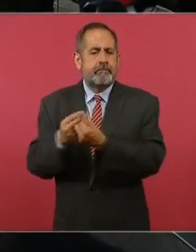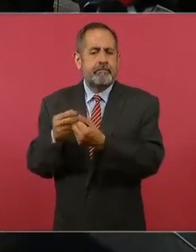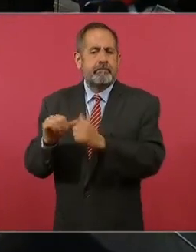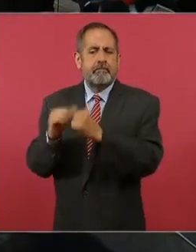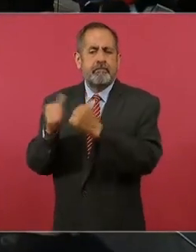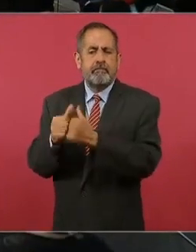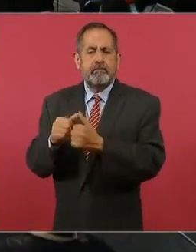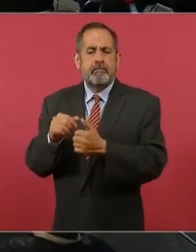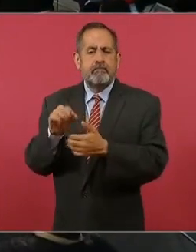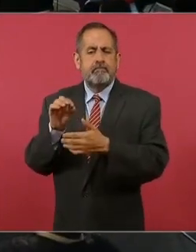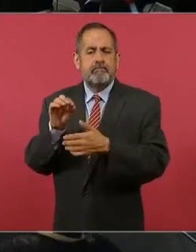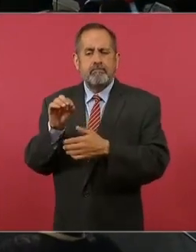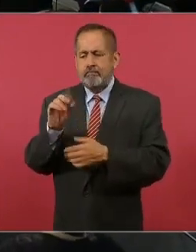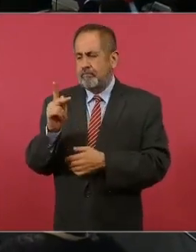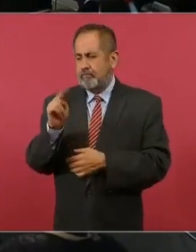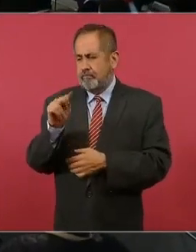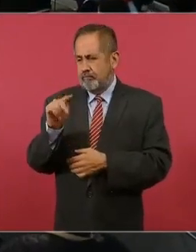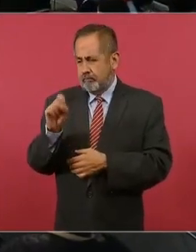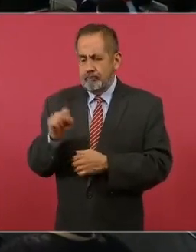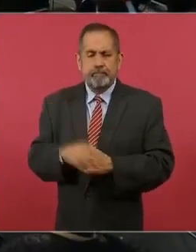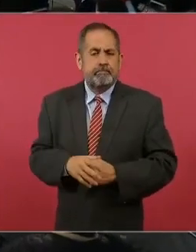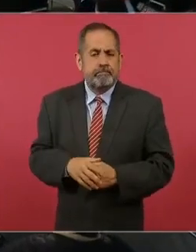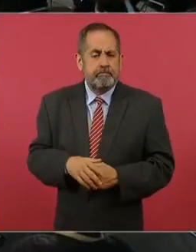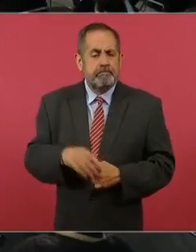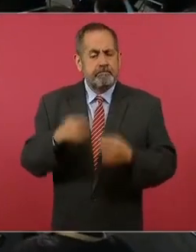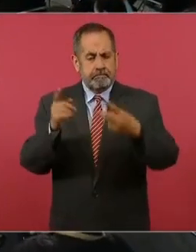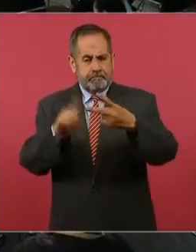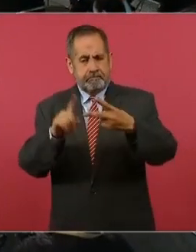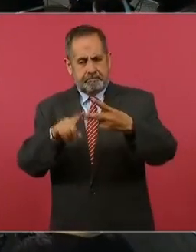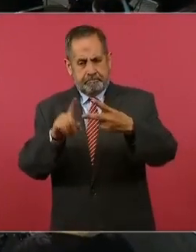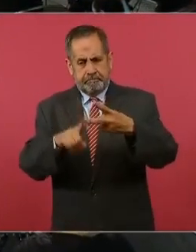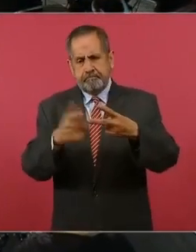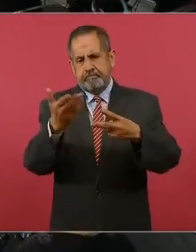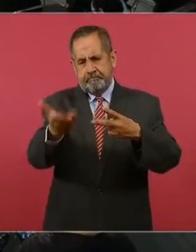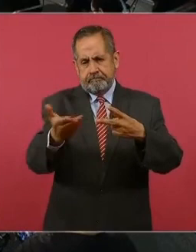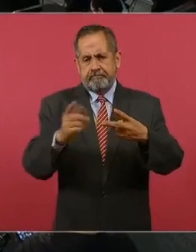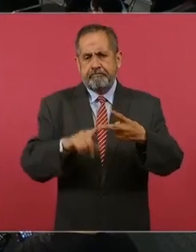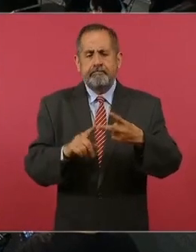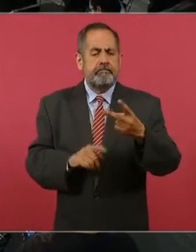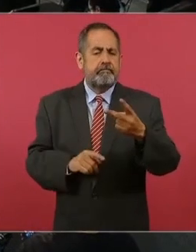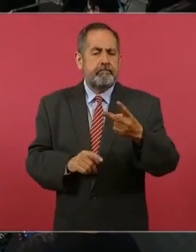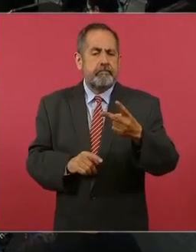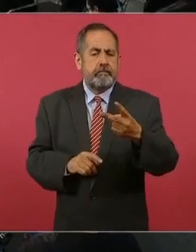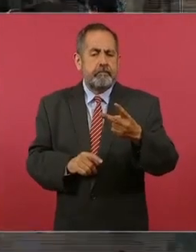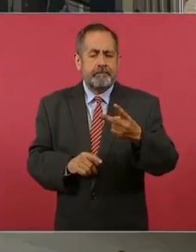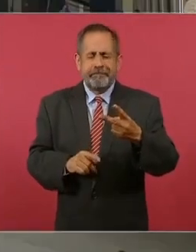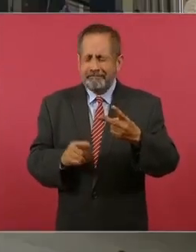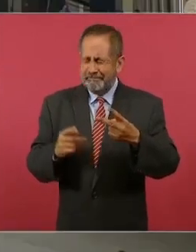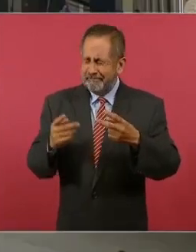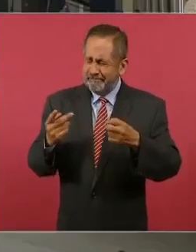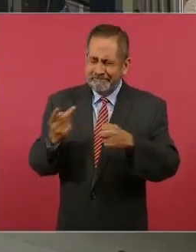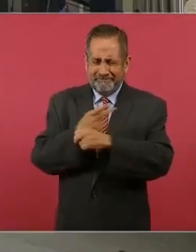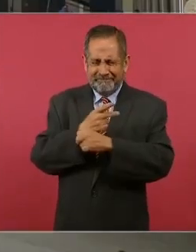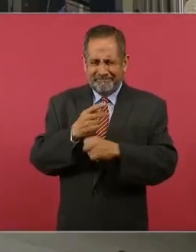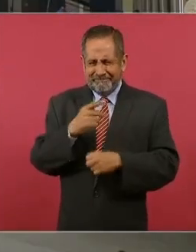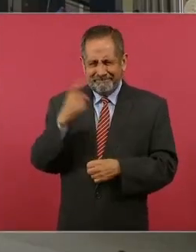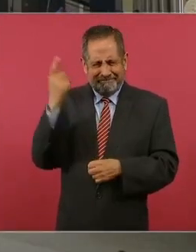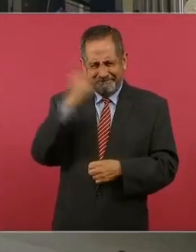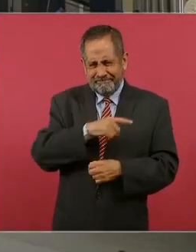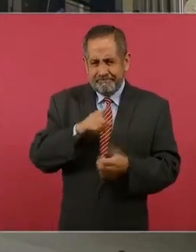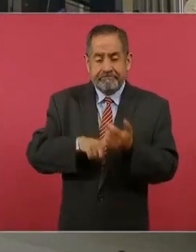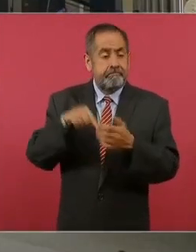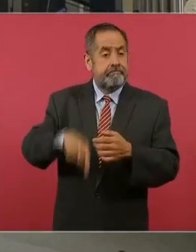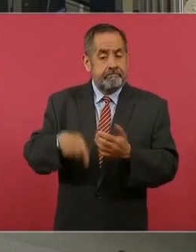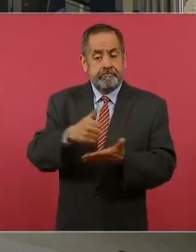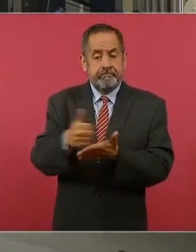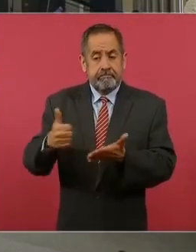Suspensivos. Y bueno, que la siguiente denuncia, señor presidente, es con respecto a una tragedia que está viviendo una familia aquí también en la